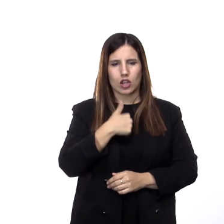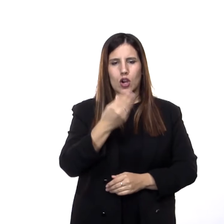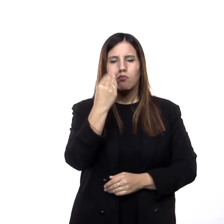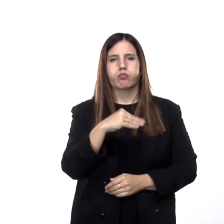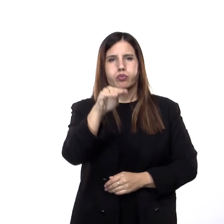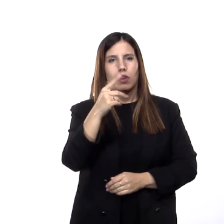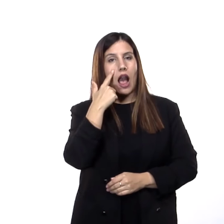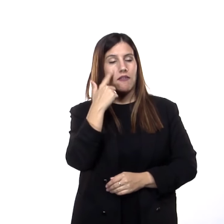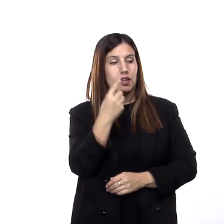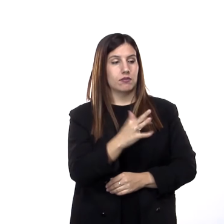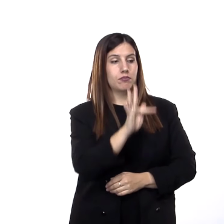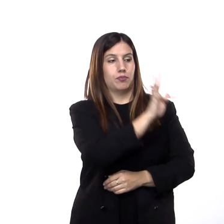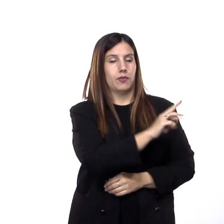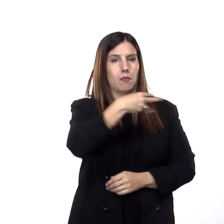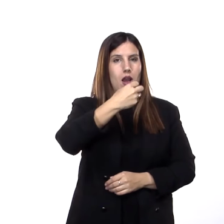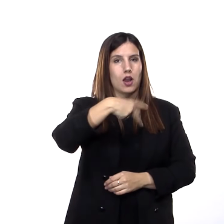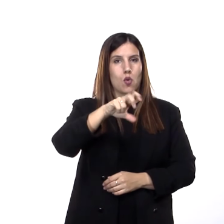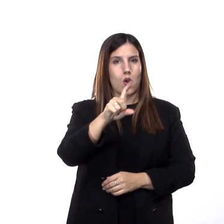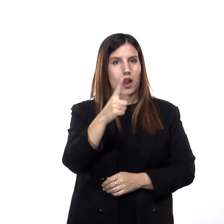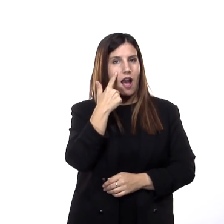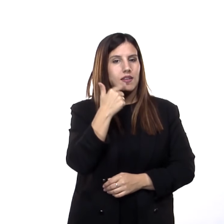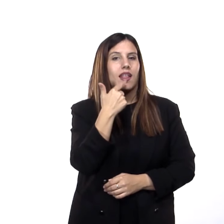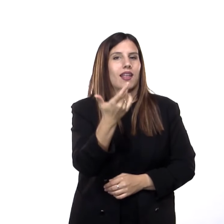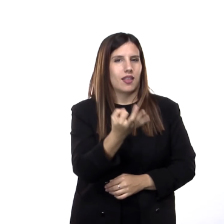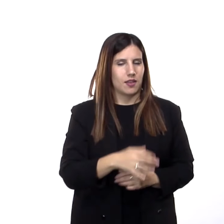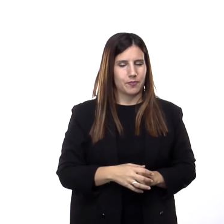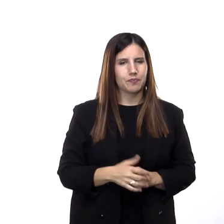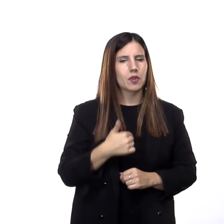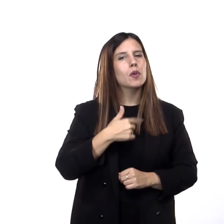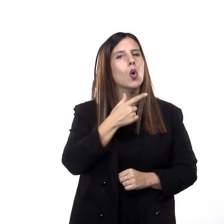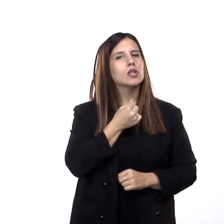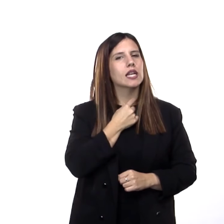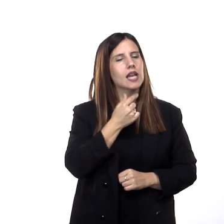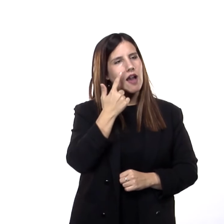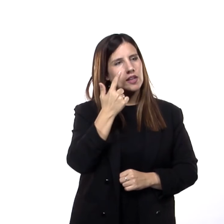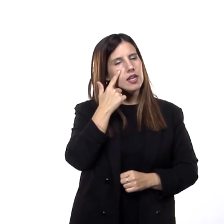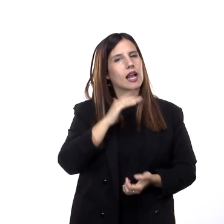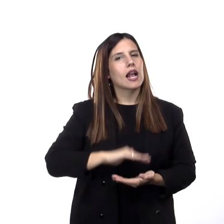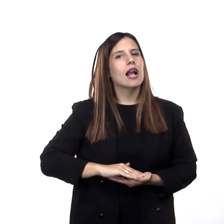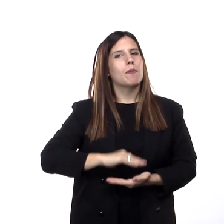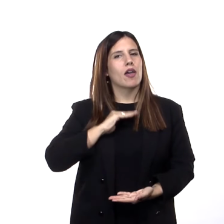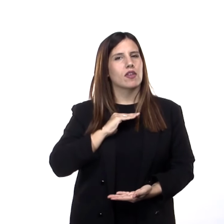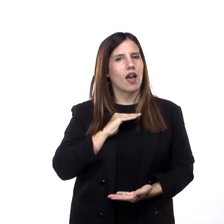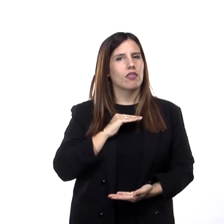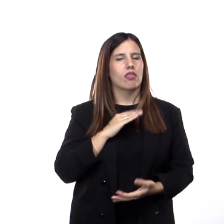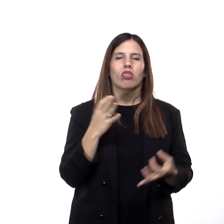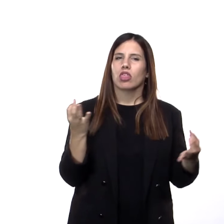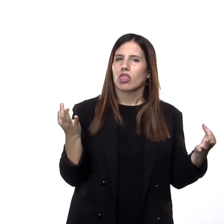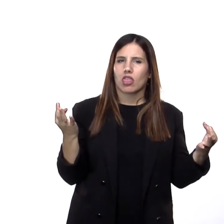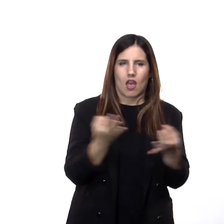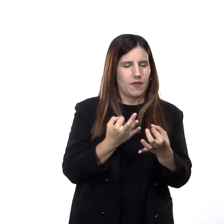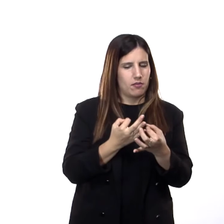pero a mí me gustaría sobre todo que identificar us aquellas capacidades que no deberían de faltar nunca